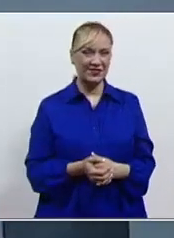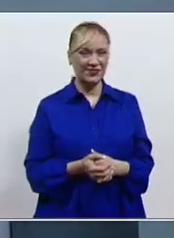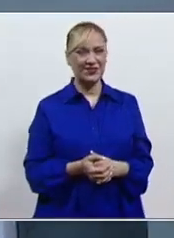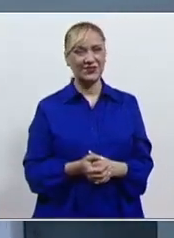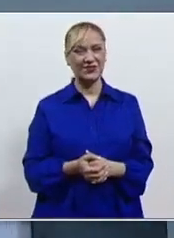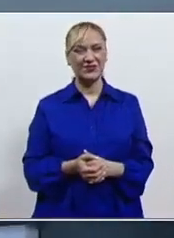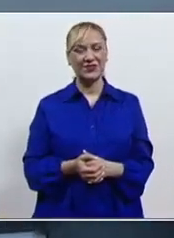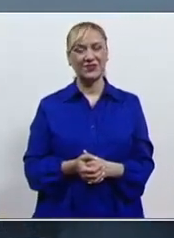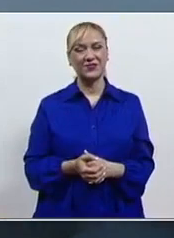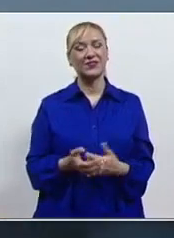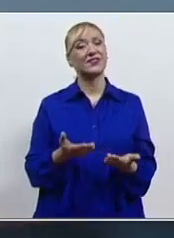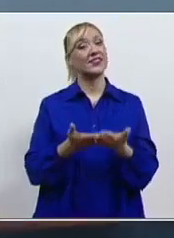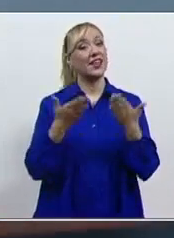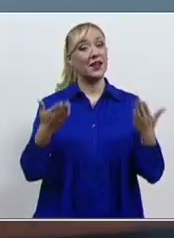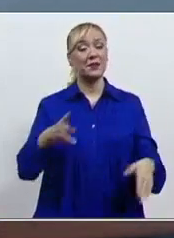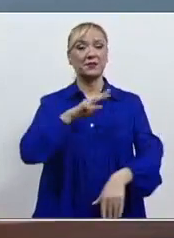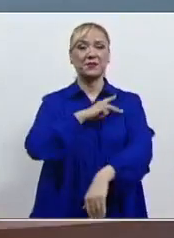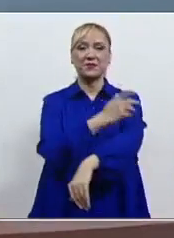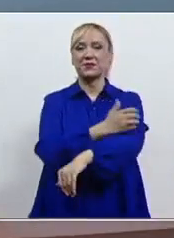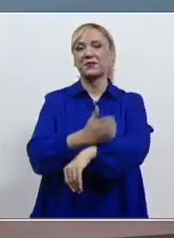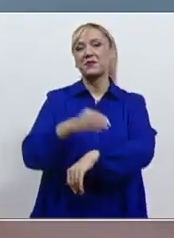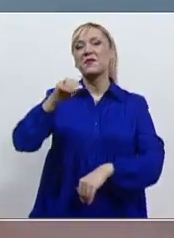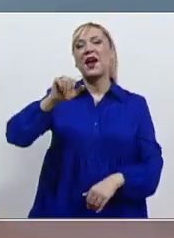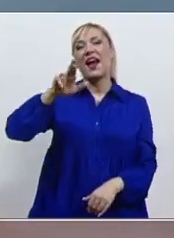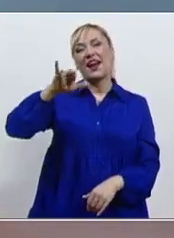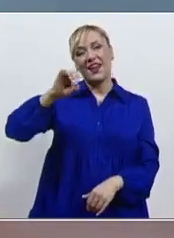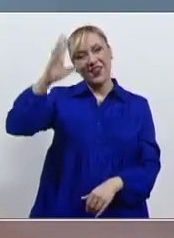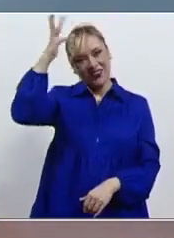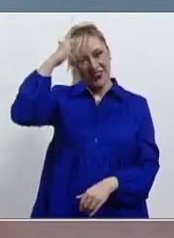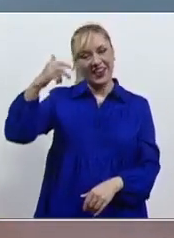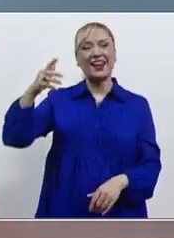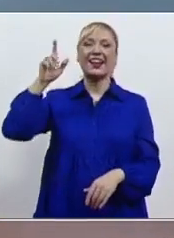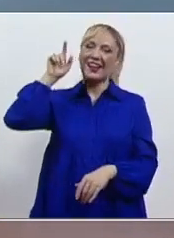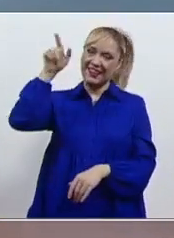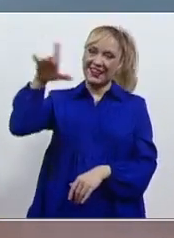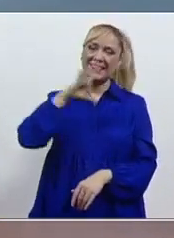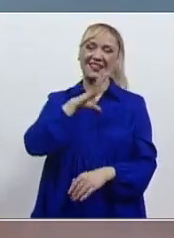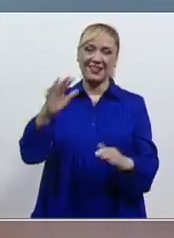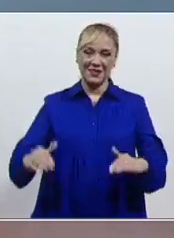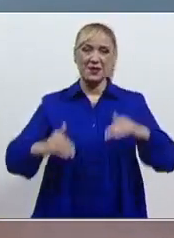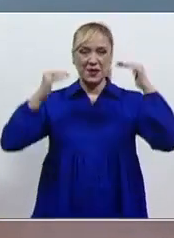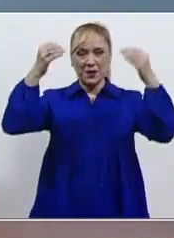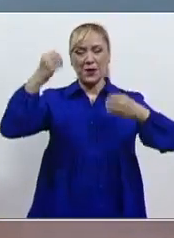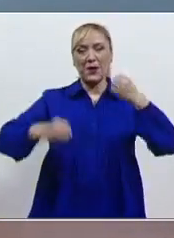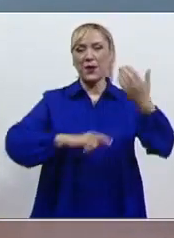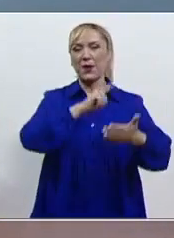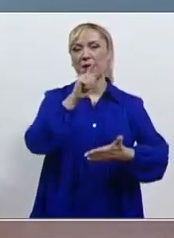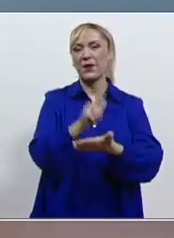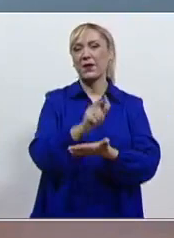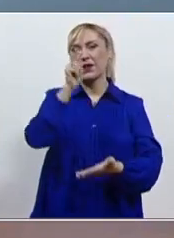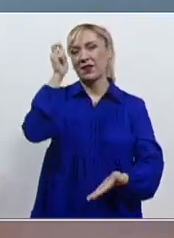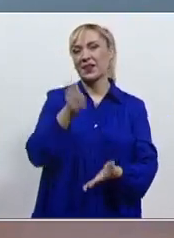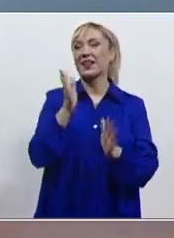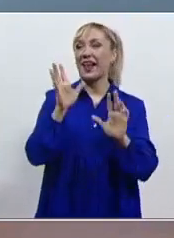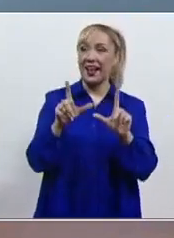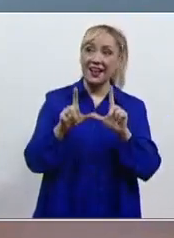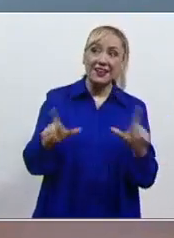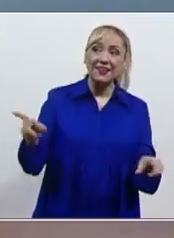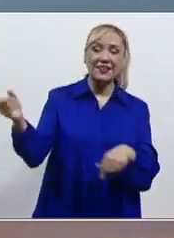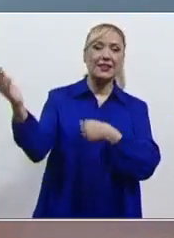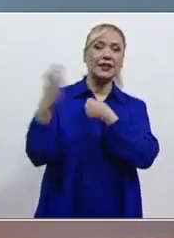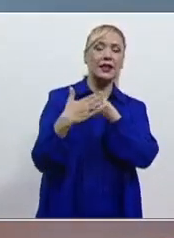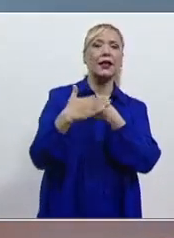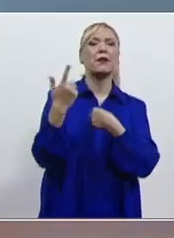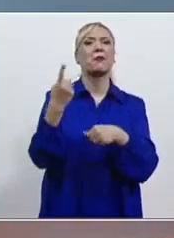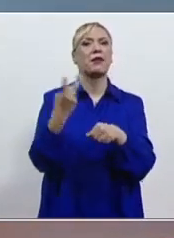Y ya tenemos listo a nuestro compañero Mario López Peña, quien se encuentra en la sede de la Suprema Corte de Justicia de la Nación con el reporte de lo